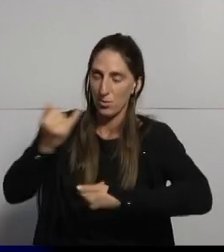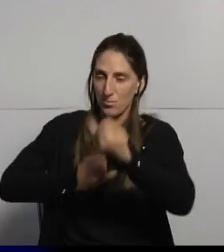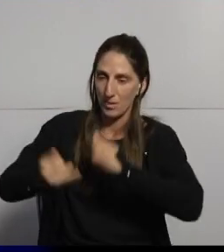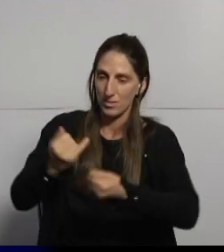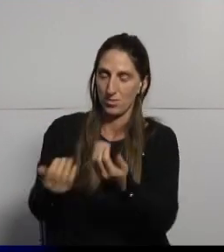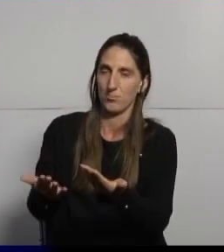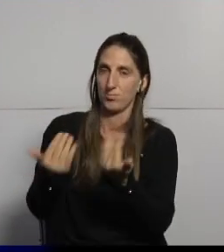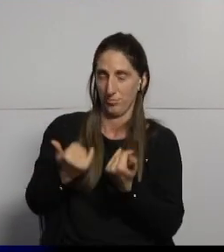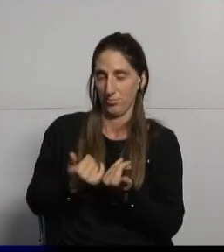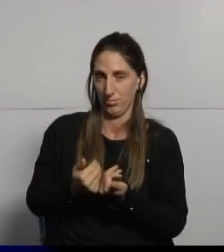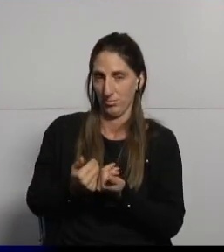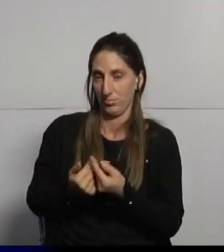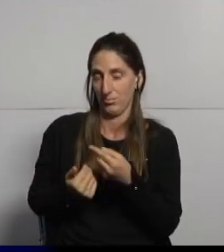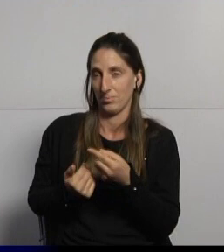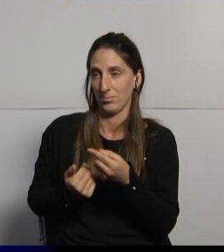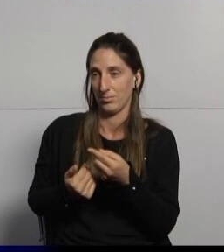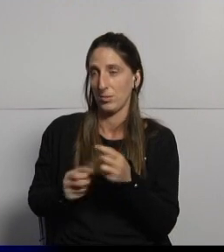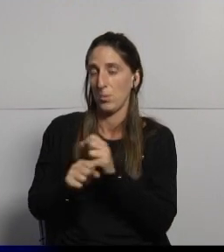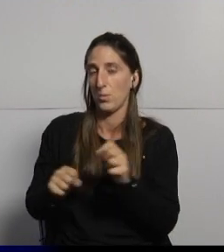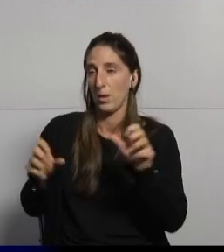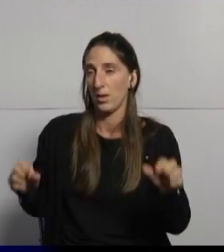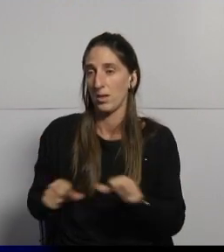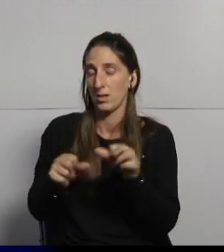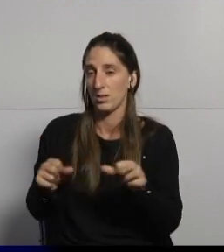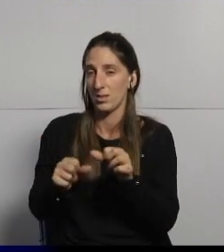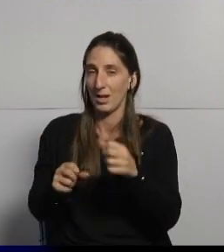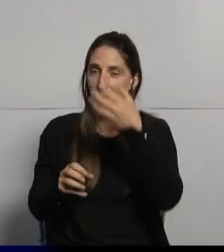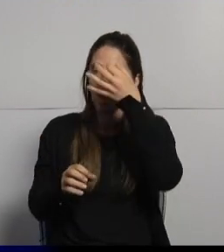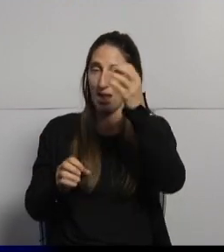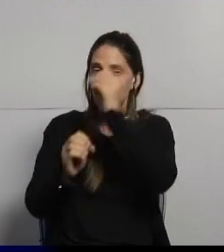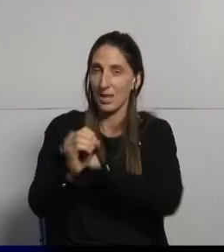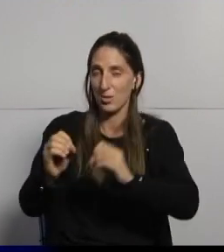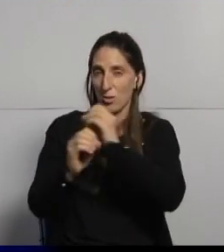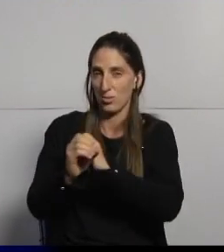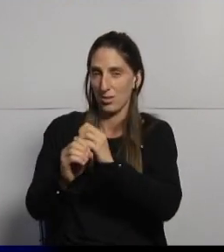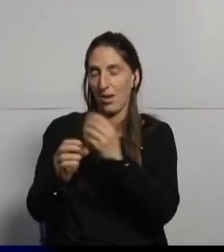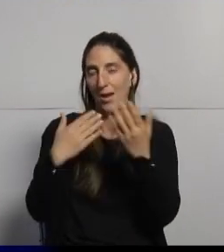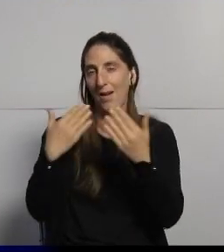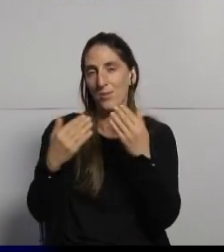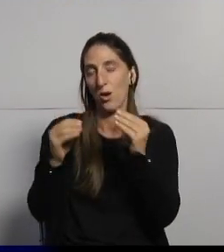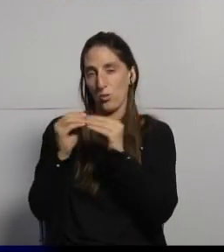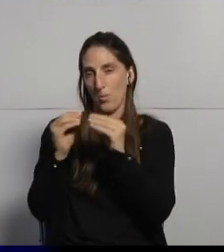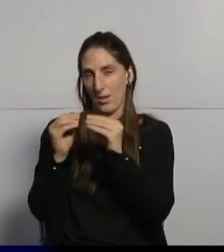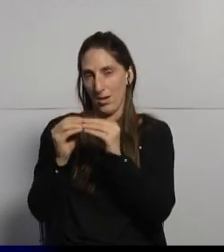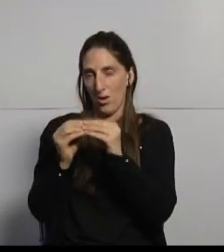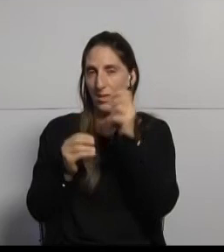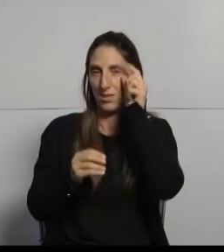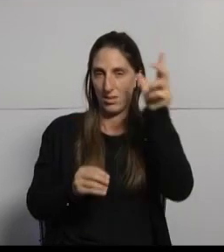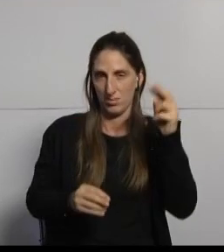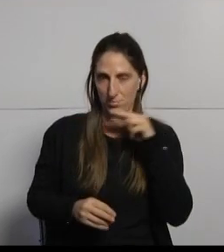de granularidad. Y eso se puede hacer con tecnologías como la que comentó Benjamín dentro de inteligencia artificial.